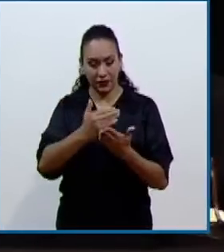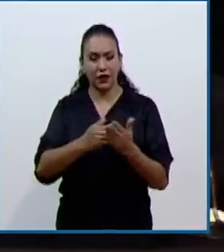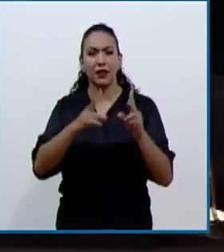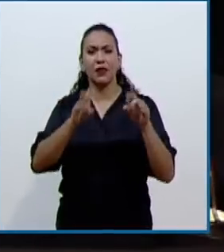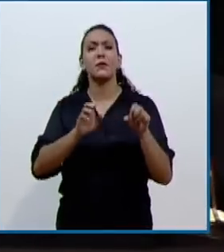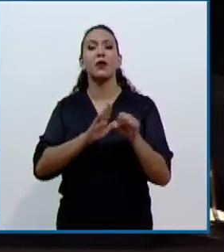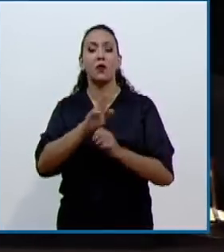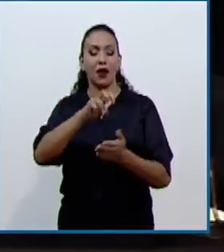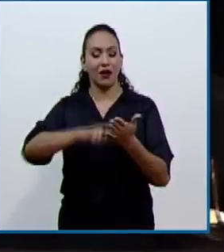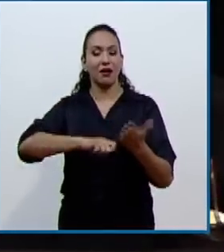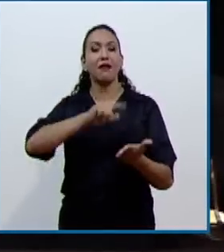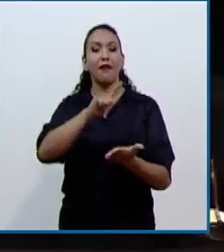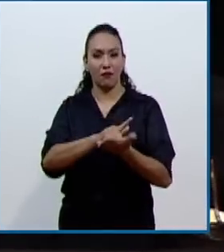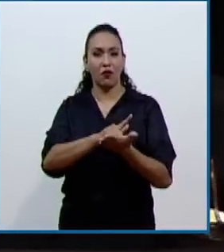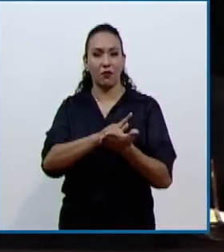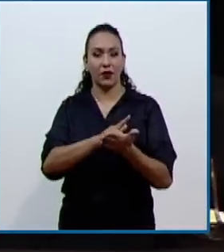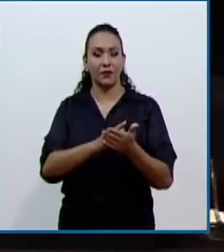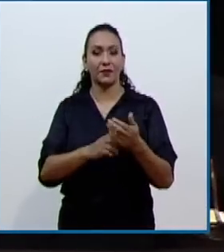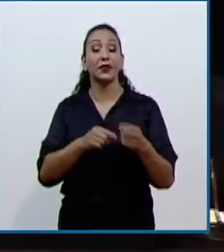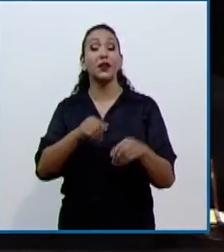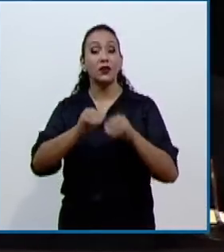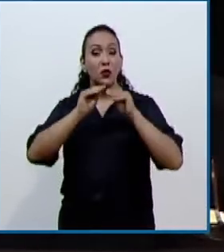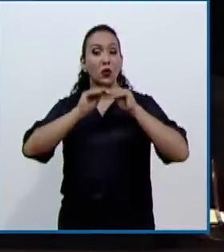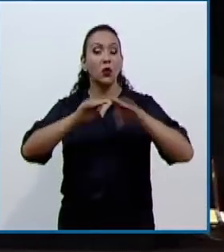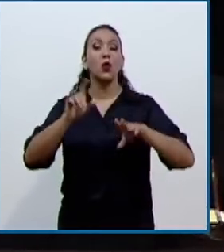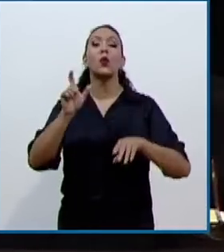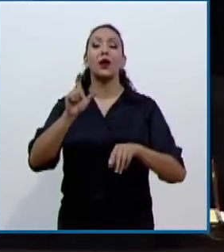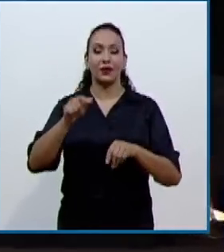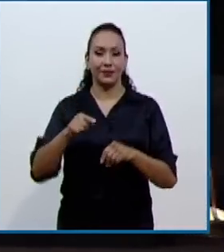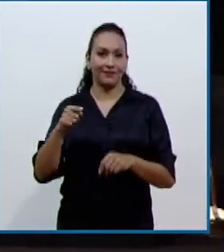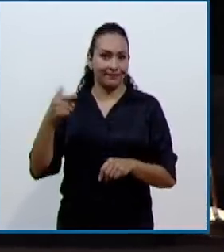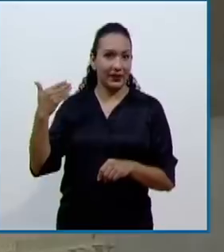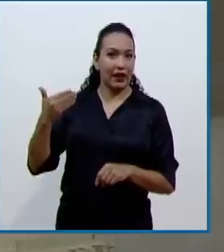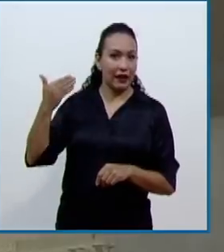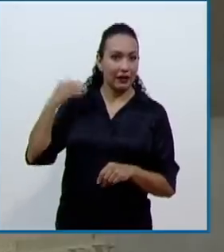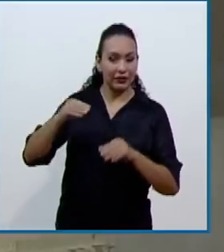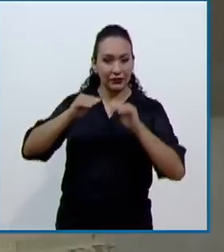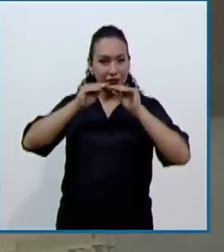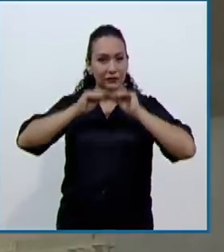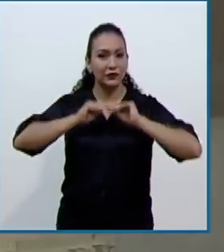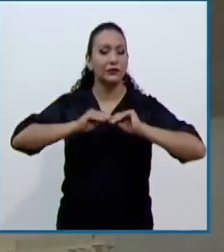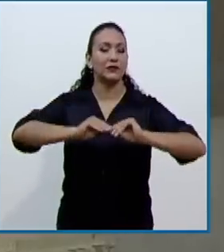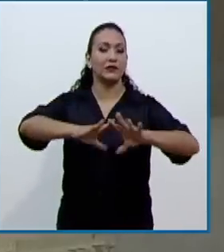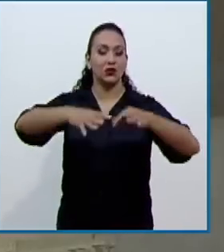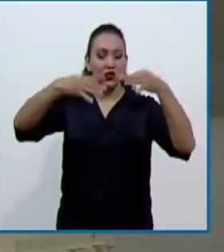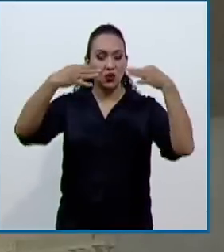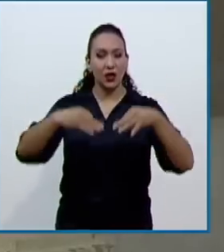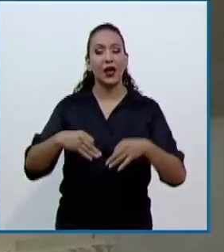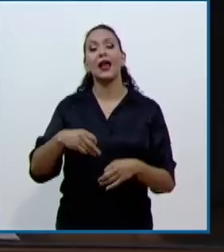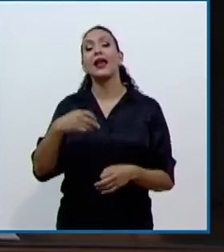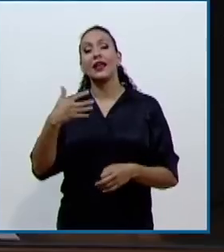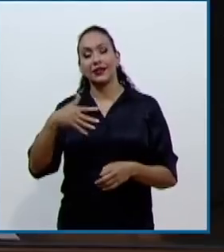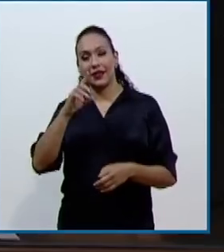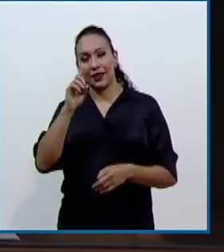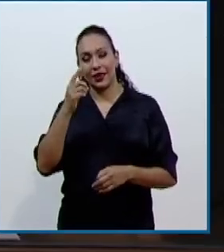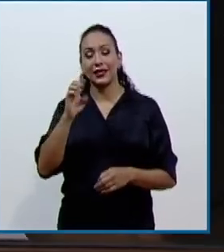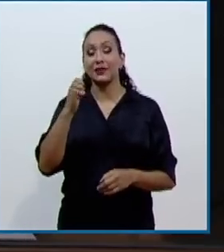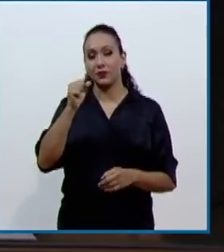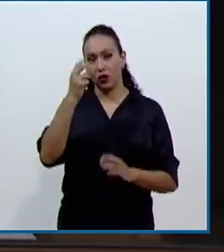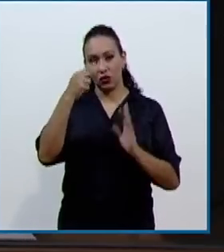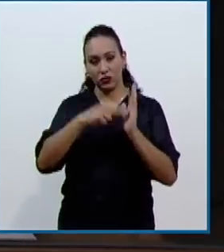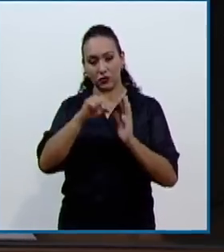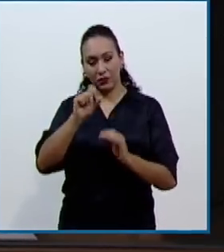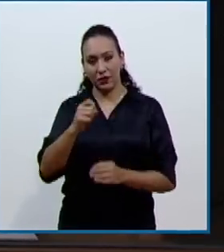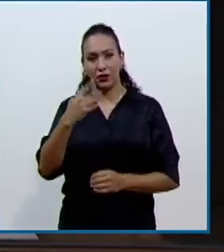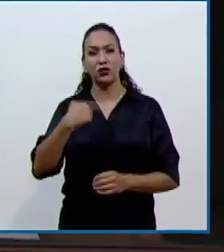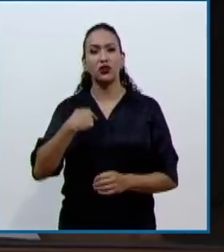de reforma del Poder Judicial, publicado en el Diario Oficial de la Federación el 15 de septiembre de 2024, manifiesto ante